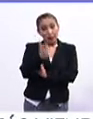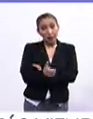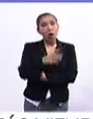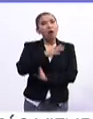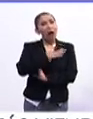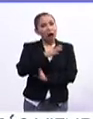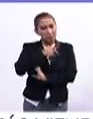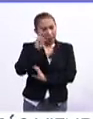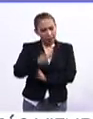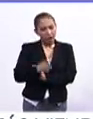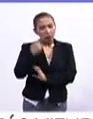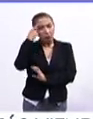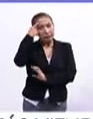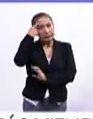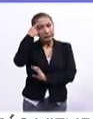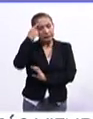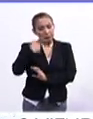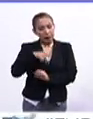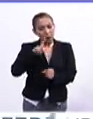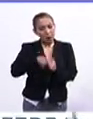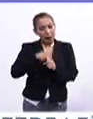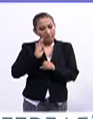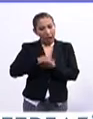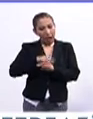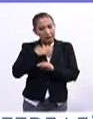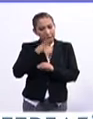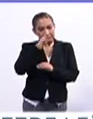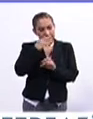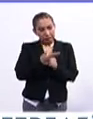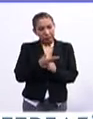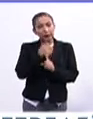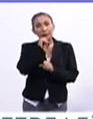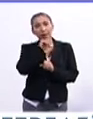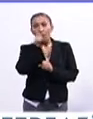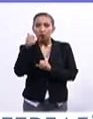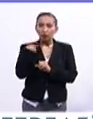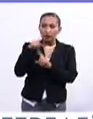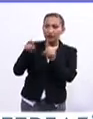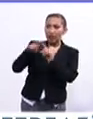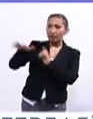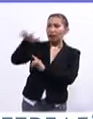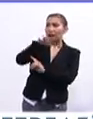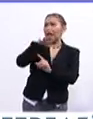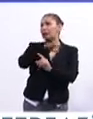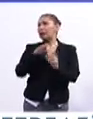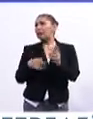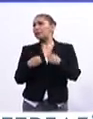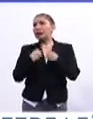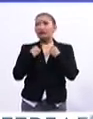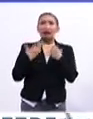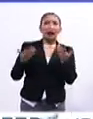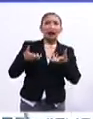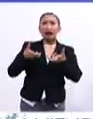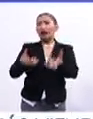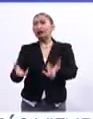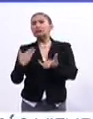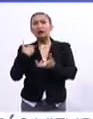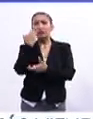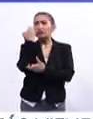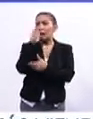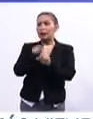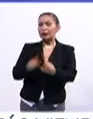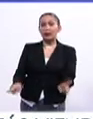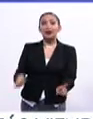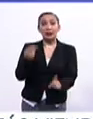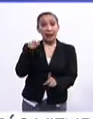sí hay un crecimiento a nivel personal, también enfrentarse a nuevos contextos, nuevos entornos, tanto de vida como académicos.